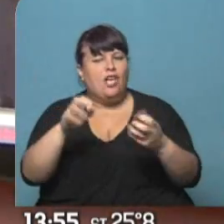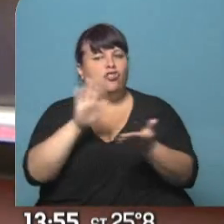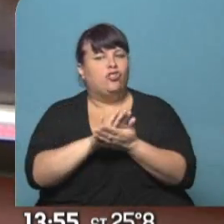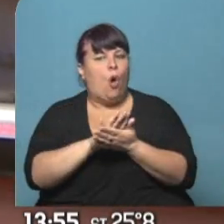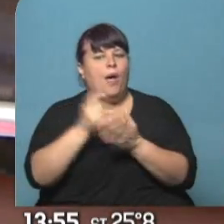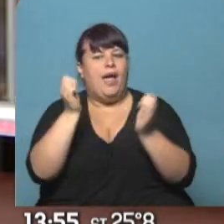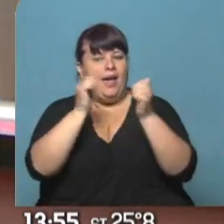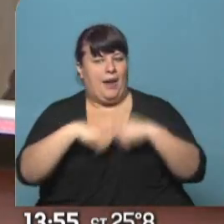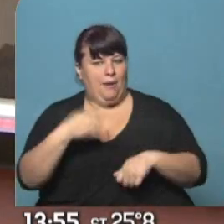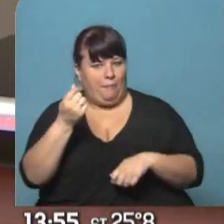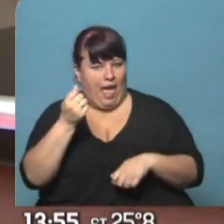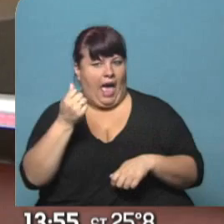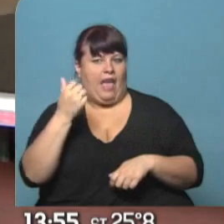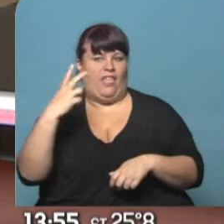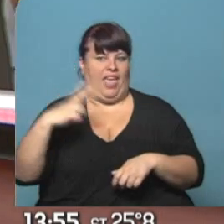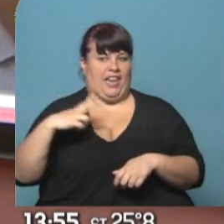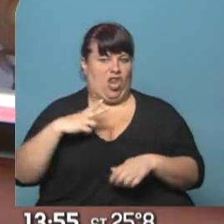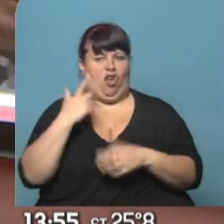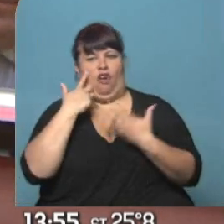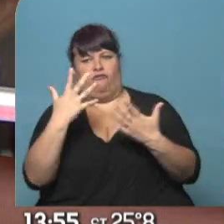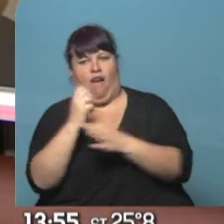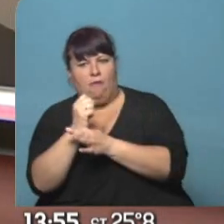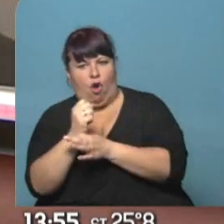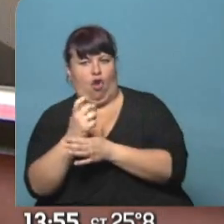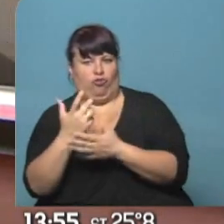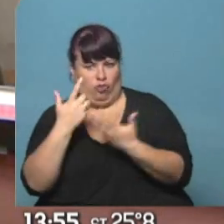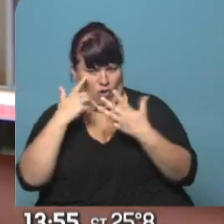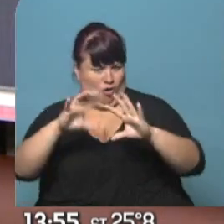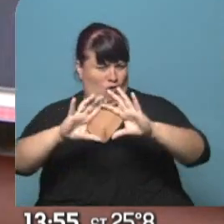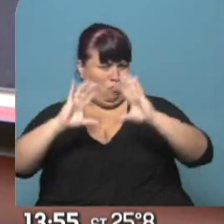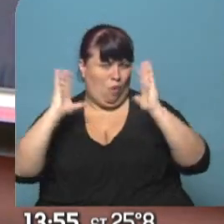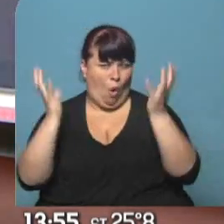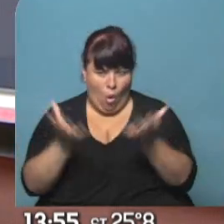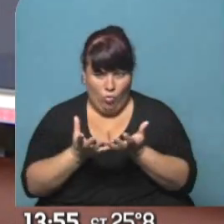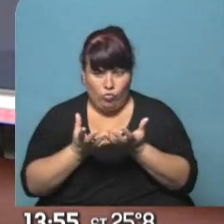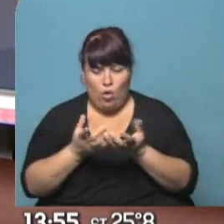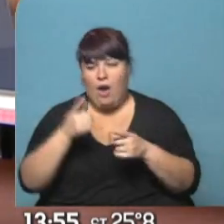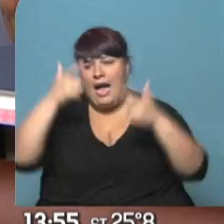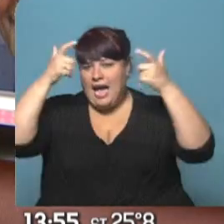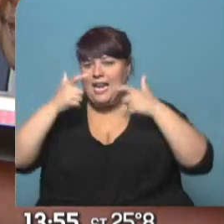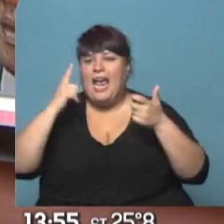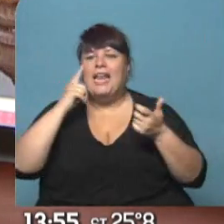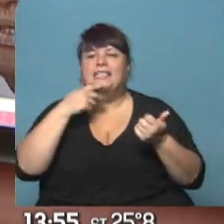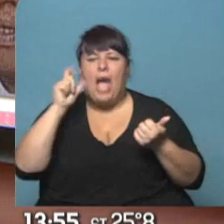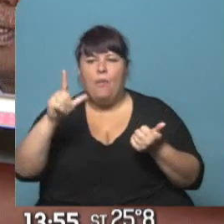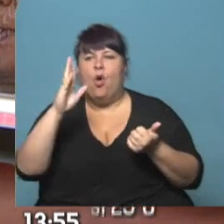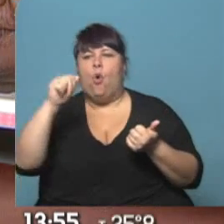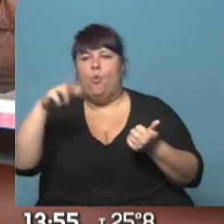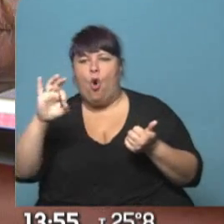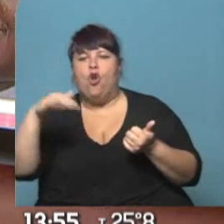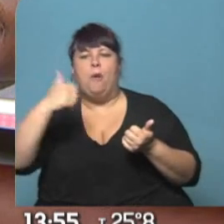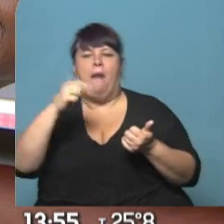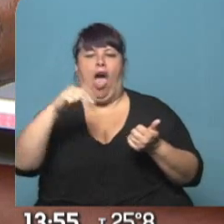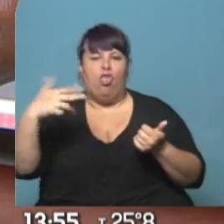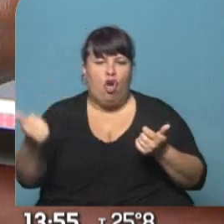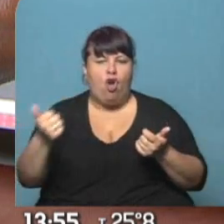con los paraísos fiscales de muchos ricos y famosos de fama en todo el mundo como la reina isabel bono madonna